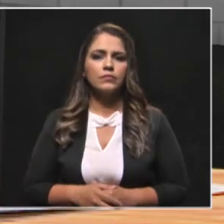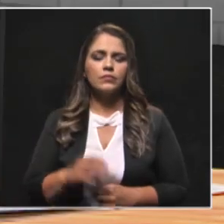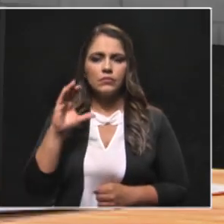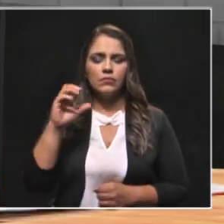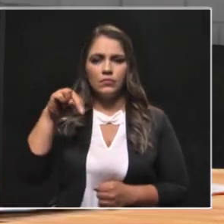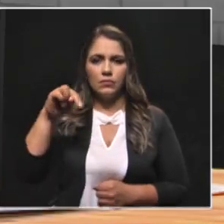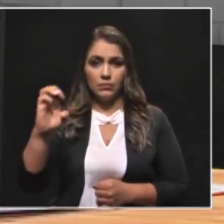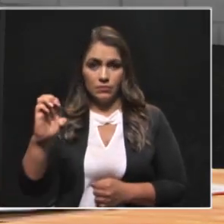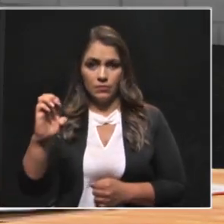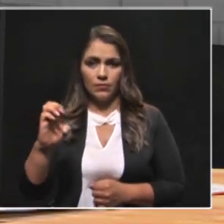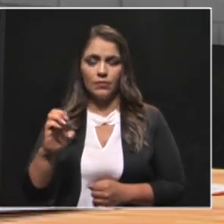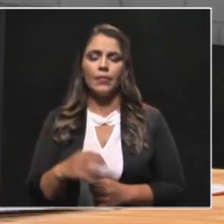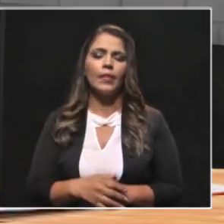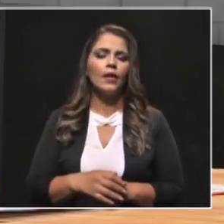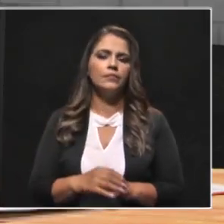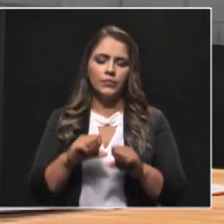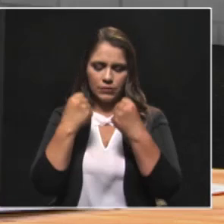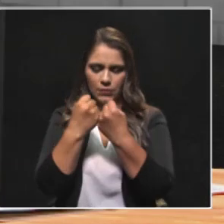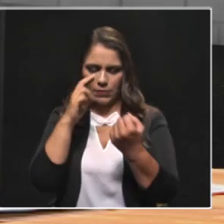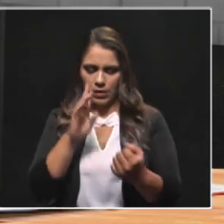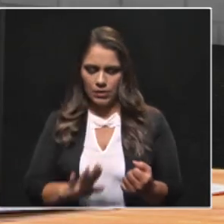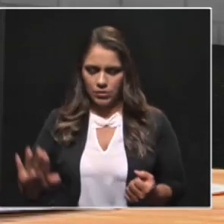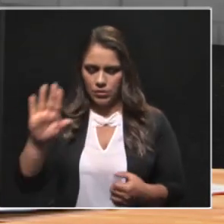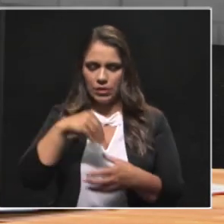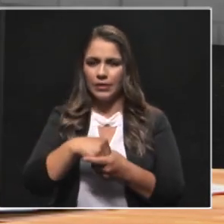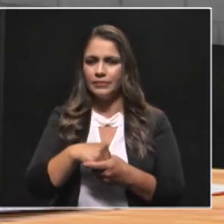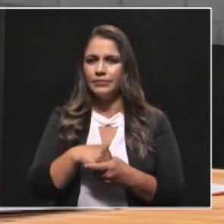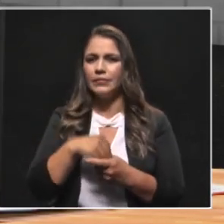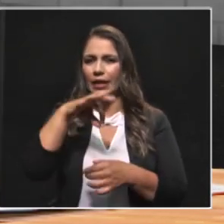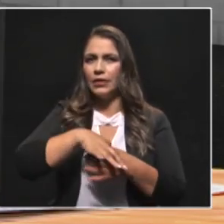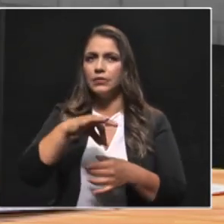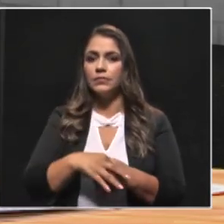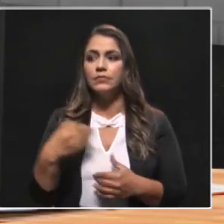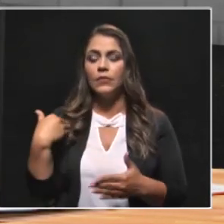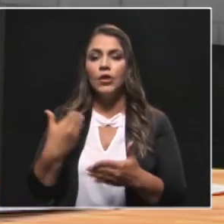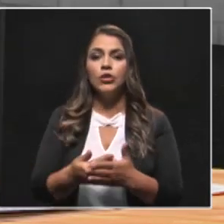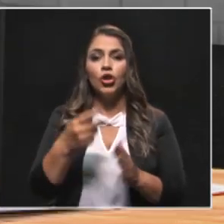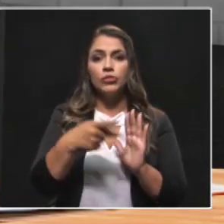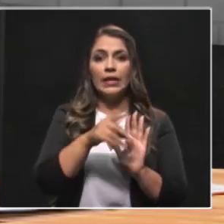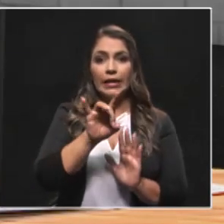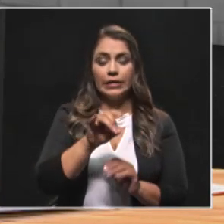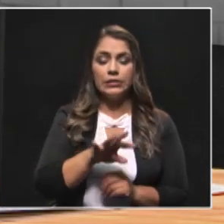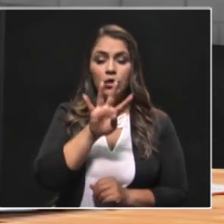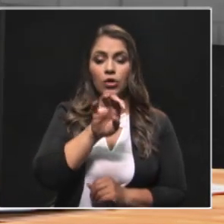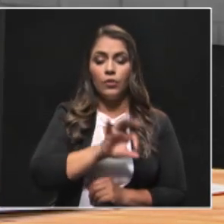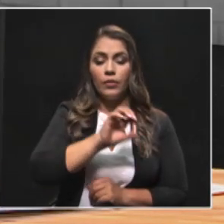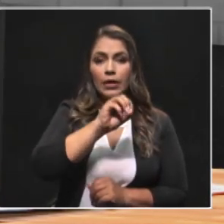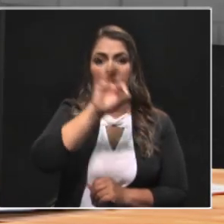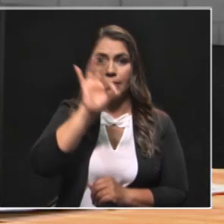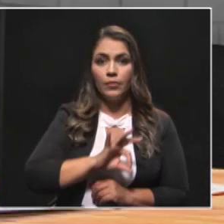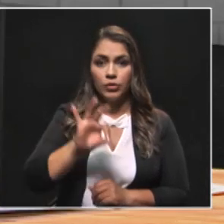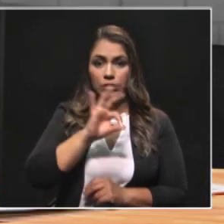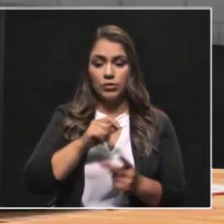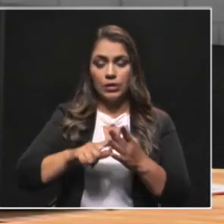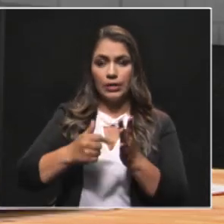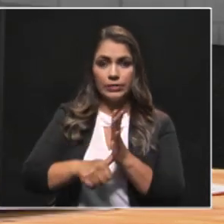en el 2015 revisó el 90% de las inscripciones de cédula en su momento y de